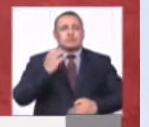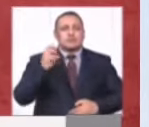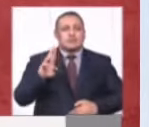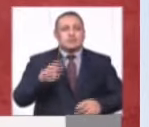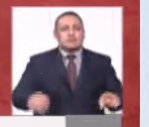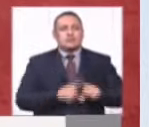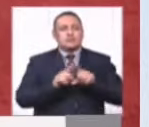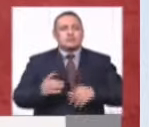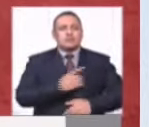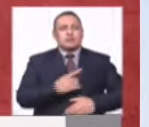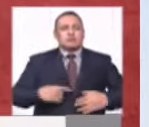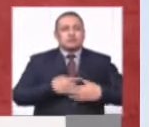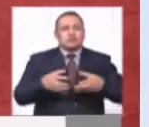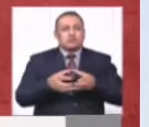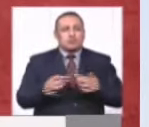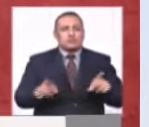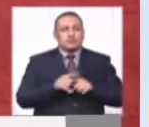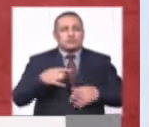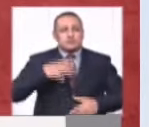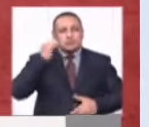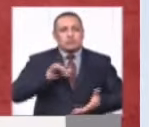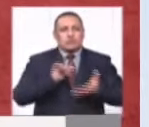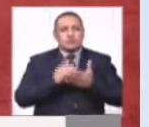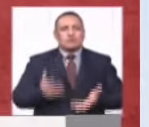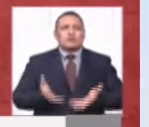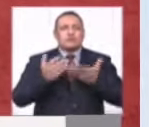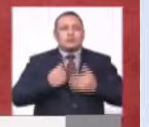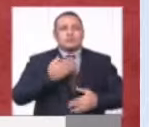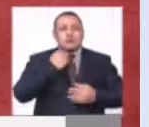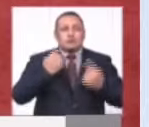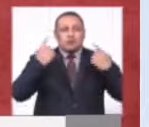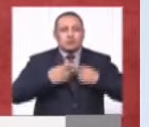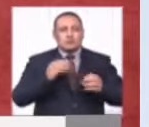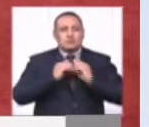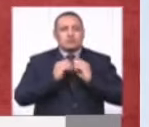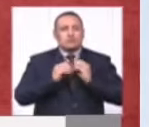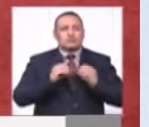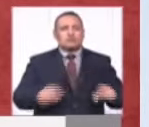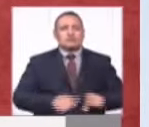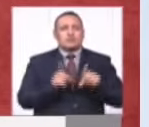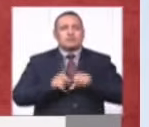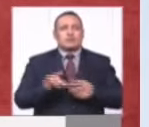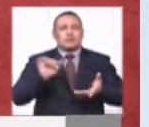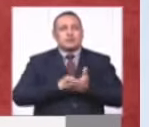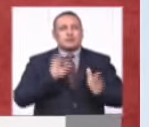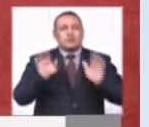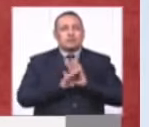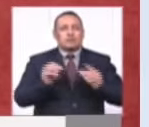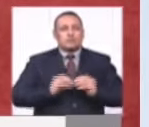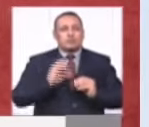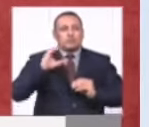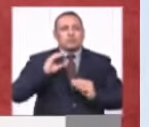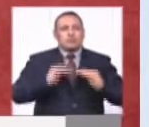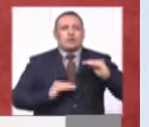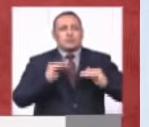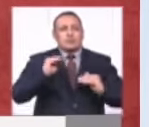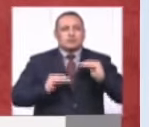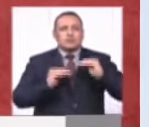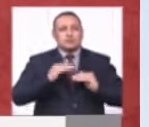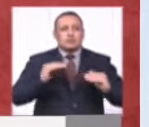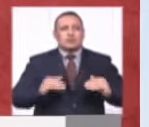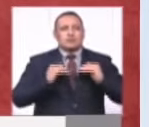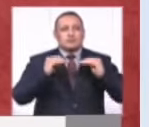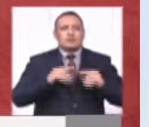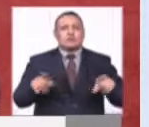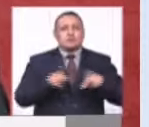en su directorio, y estamos seguros de que ellos van a tomar las medidas más adecuadas para que la inflación se mantenga dentro del